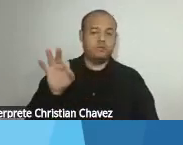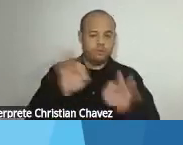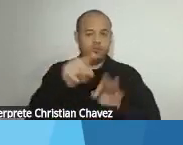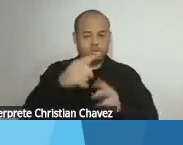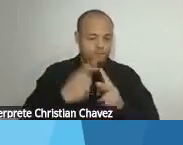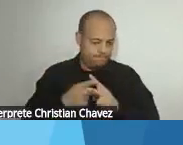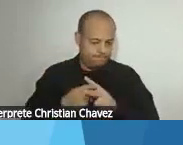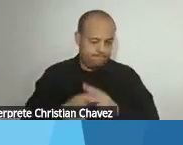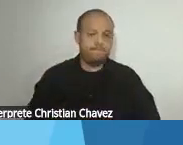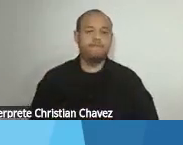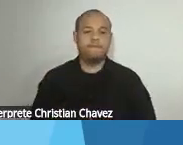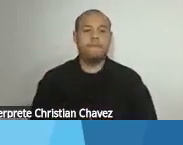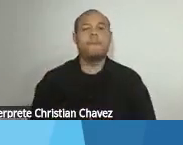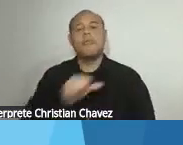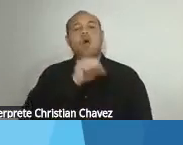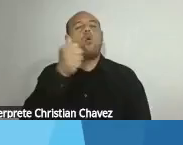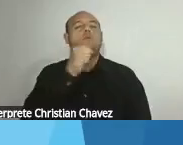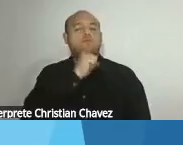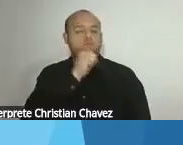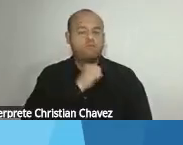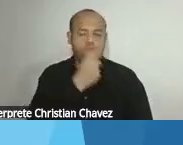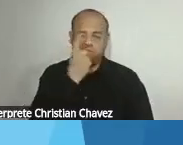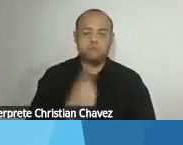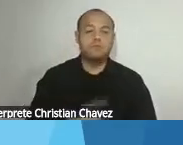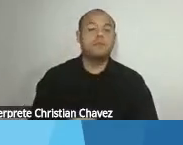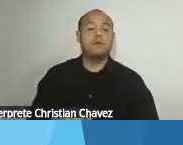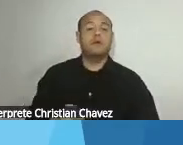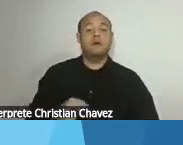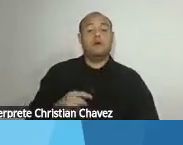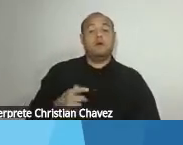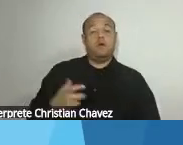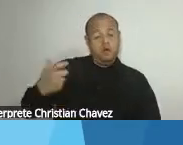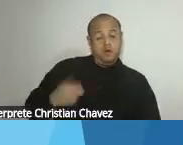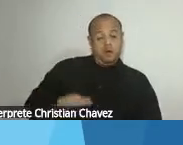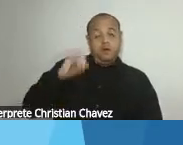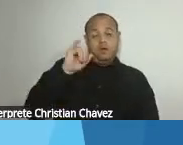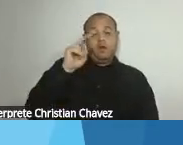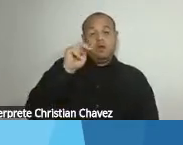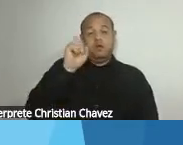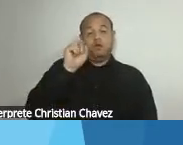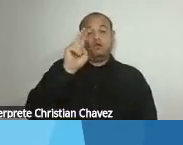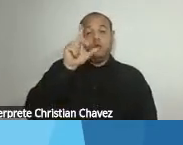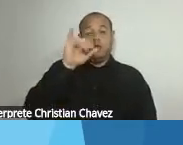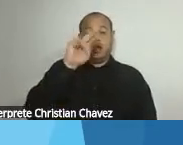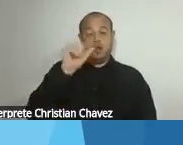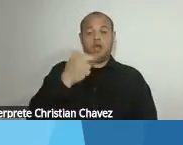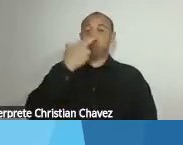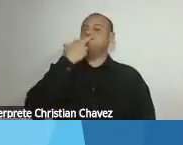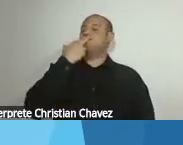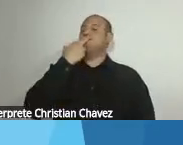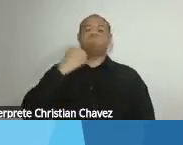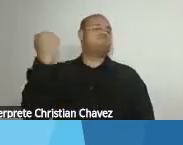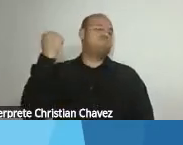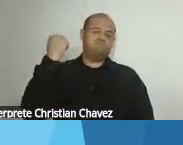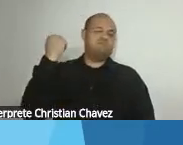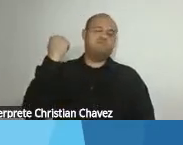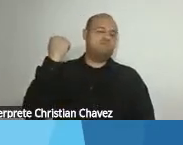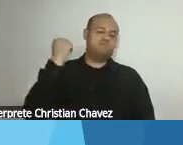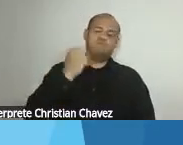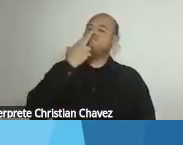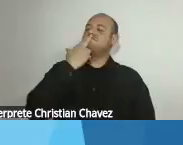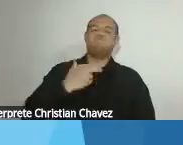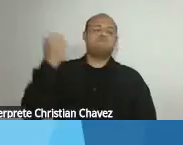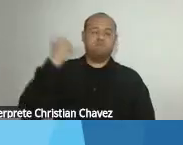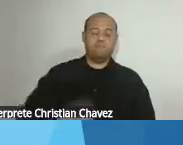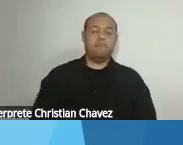Tenemos aquí otro mito que dice, la insulina es un fracaso en el tratamiento. ¿Sí? Pues la realidad